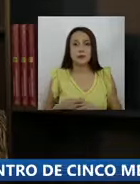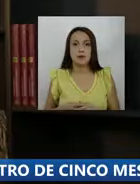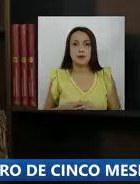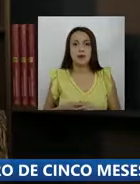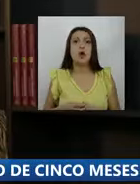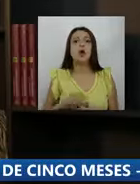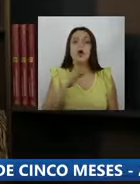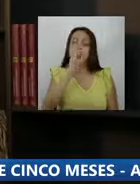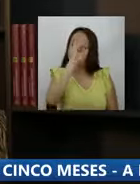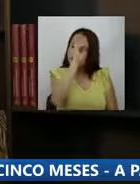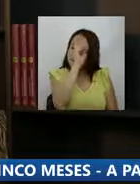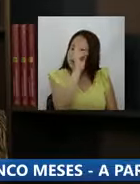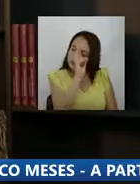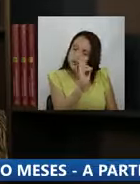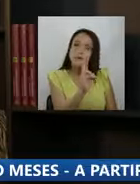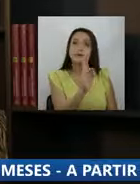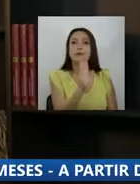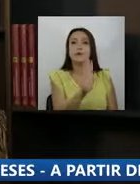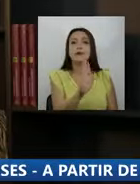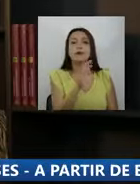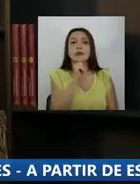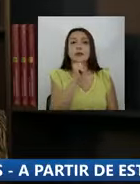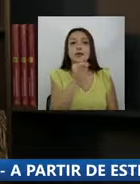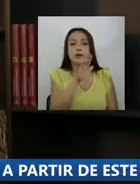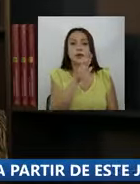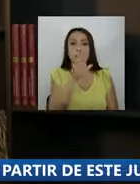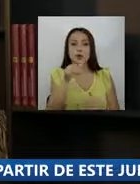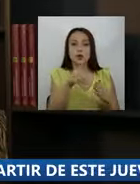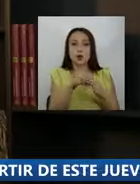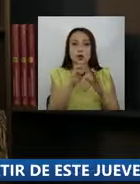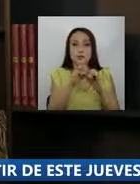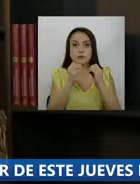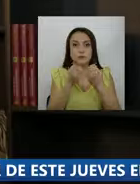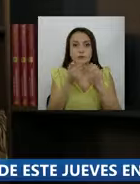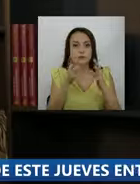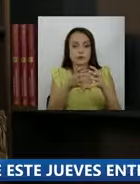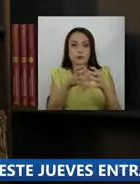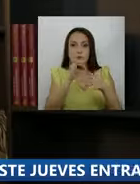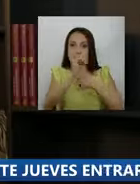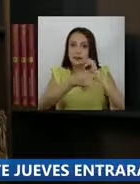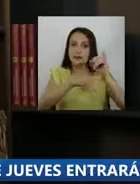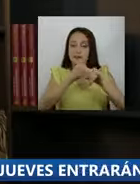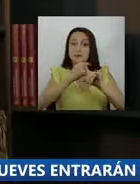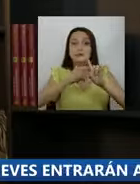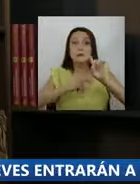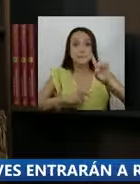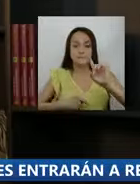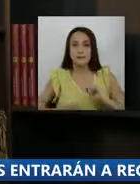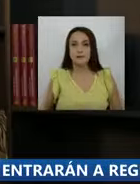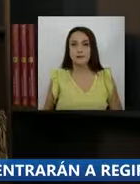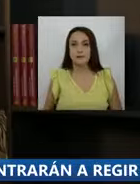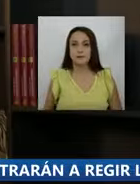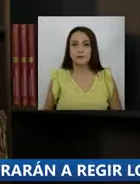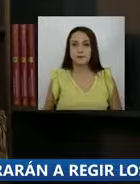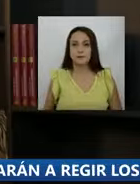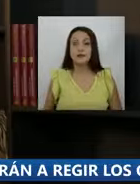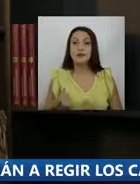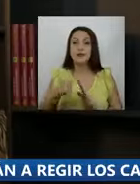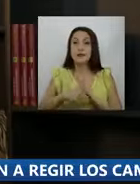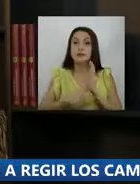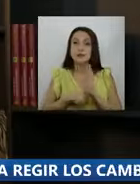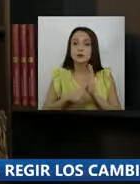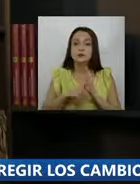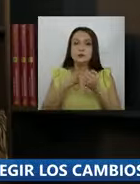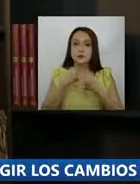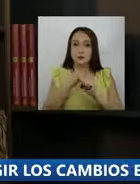respetuosos del resorte de los órganos internacionales, pero que pues las elecciones municipales se